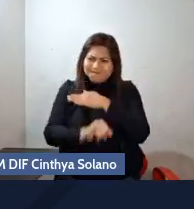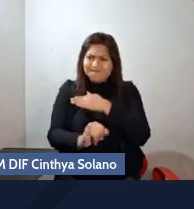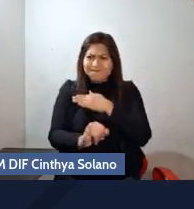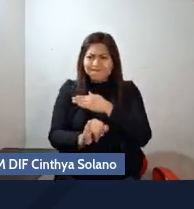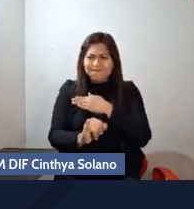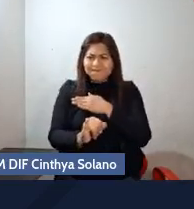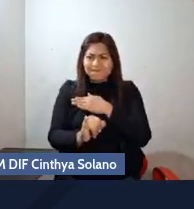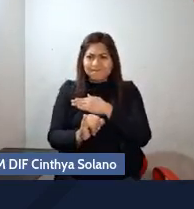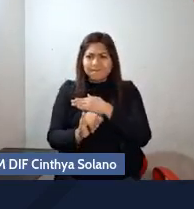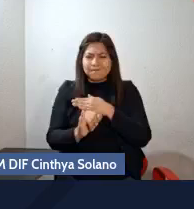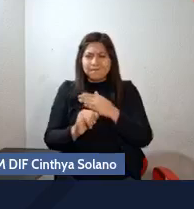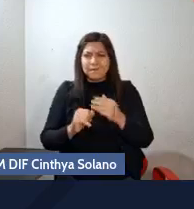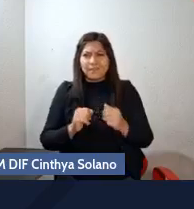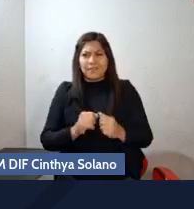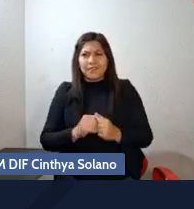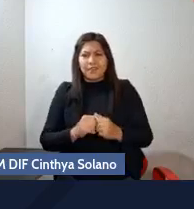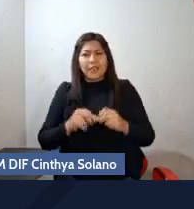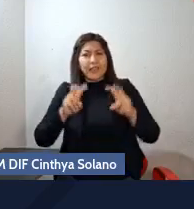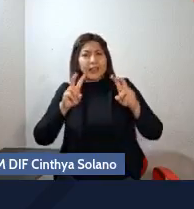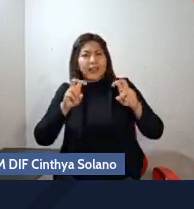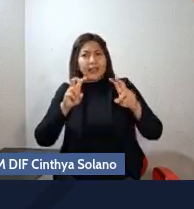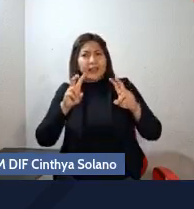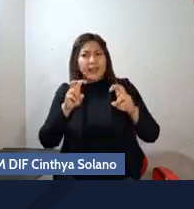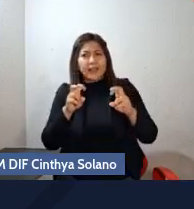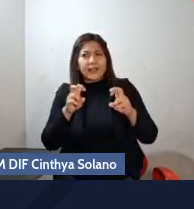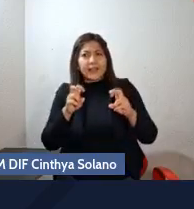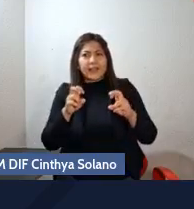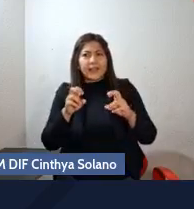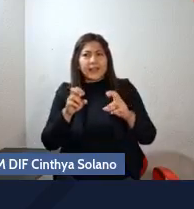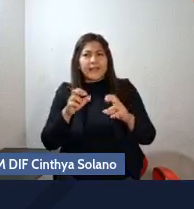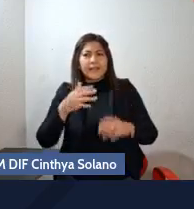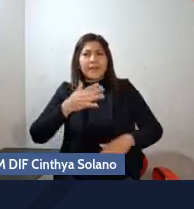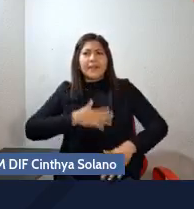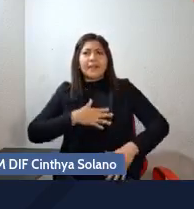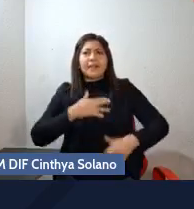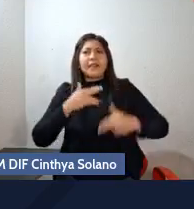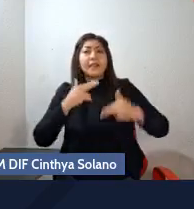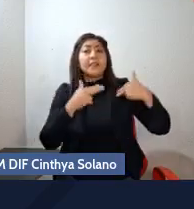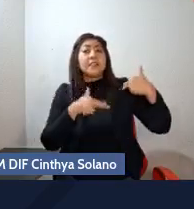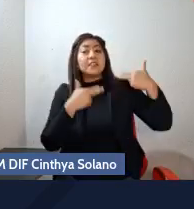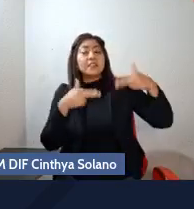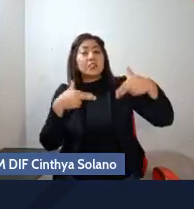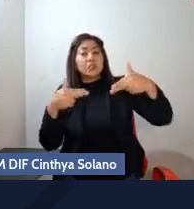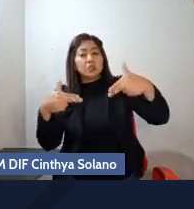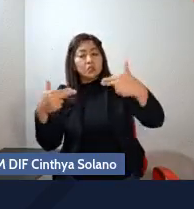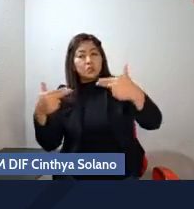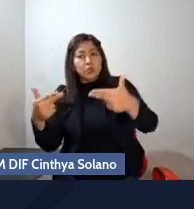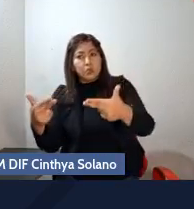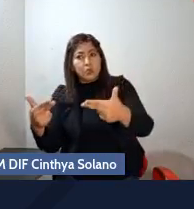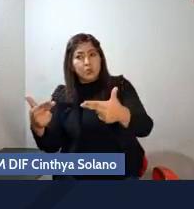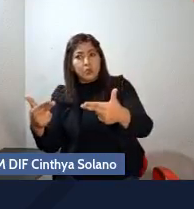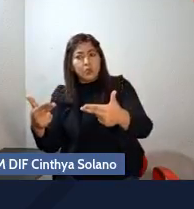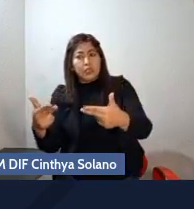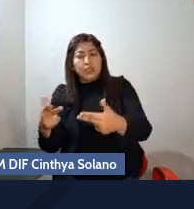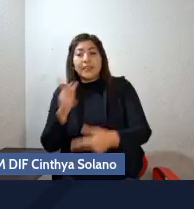la cuestión de, bueno, si voy a heredar, no sé si es de mi papá, si él sigue conservando ese bien.